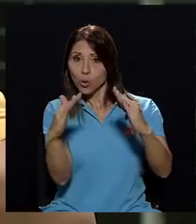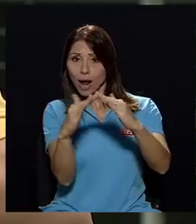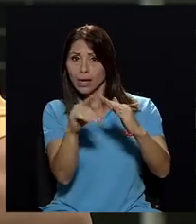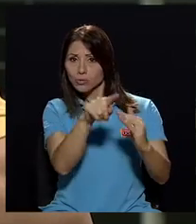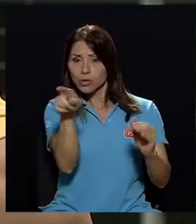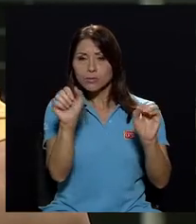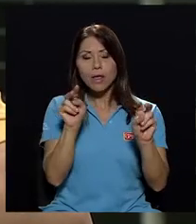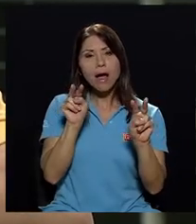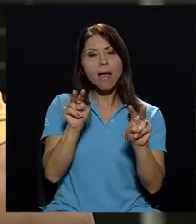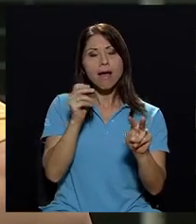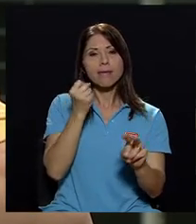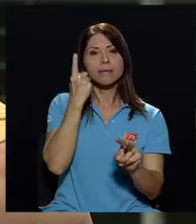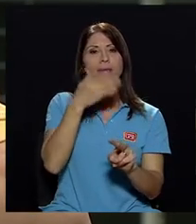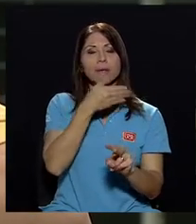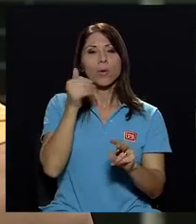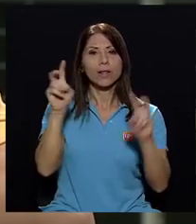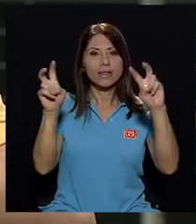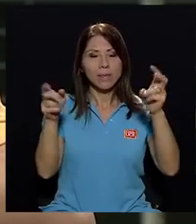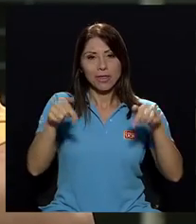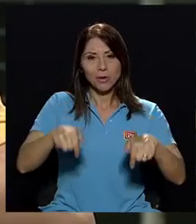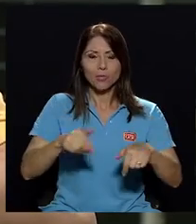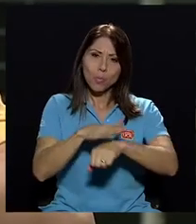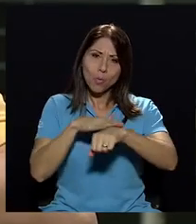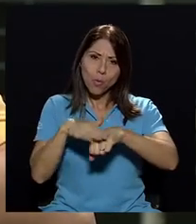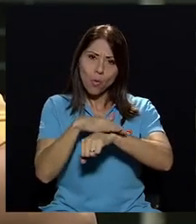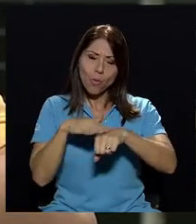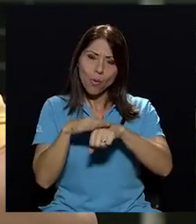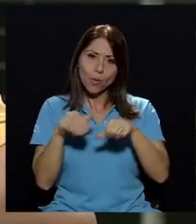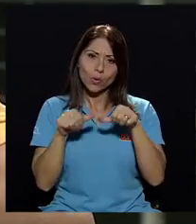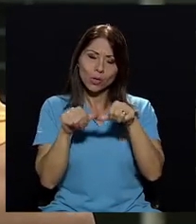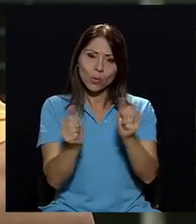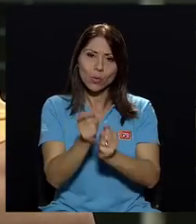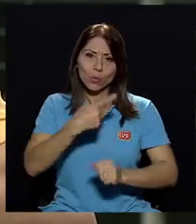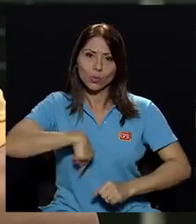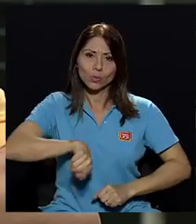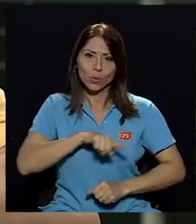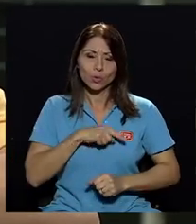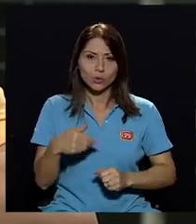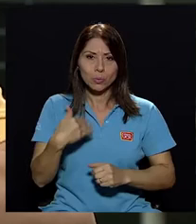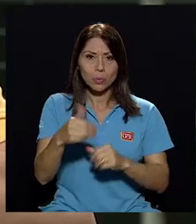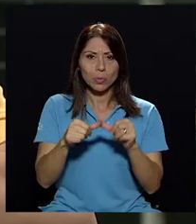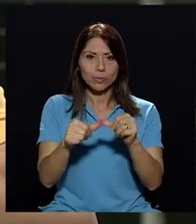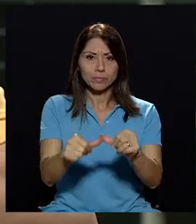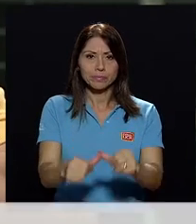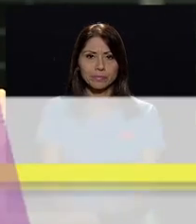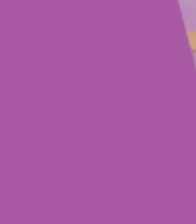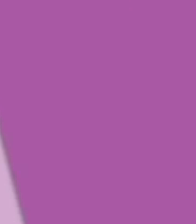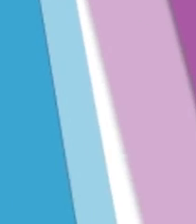puedan entender mejor el tema de hoy. Por favor, quédense con nosotros y pronto regresamos.